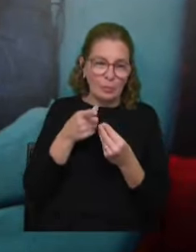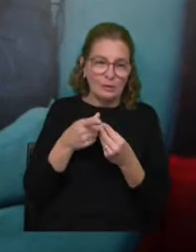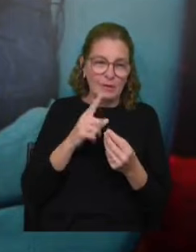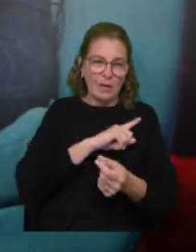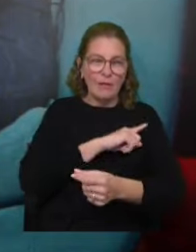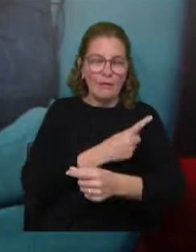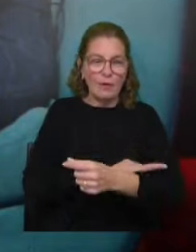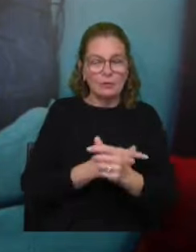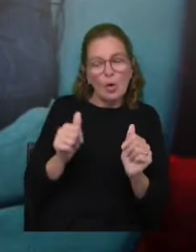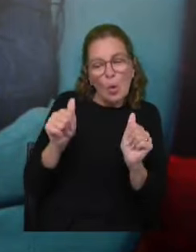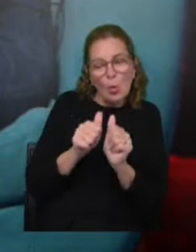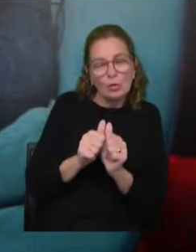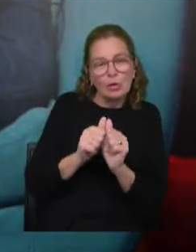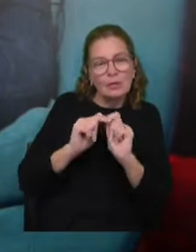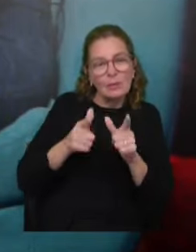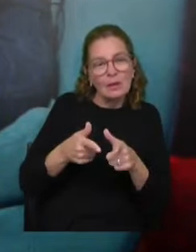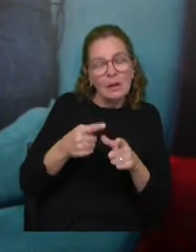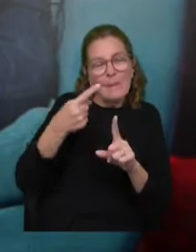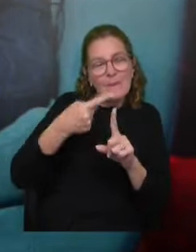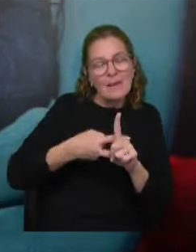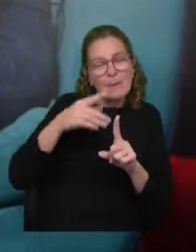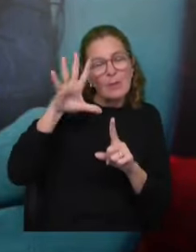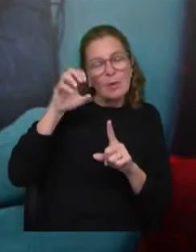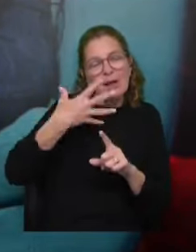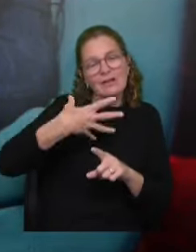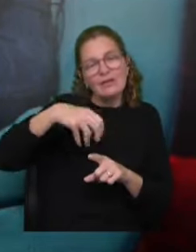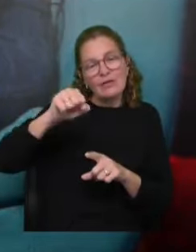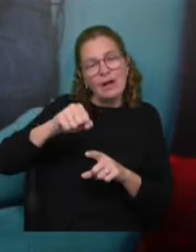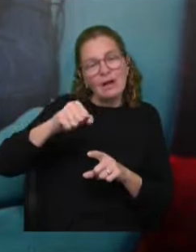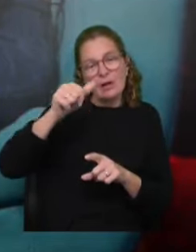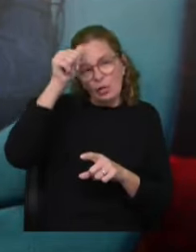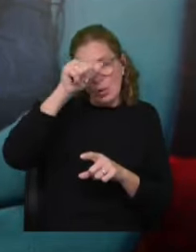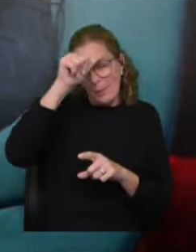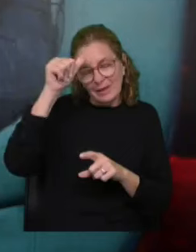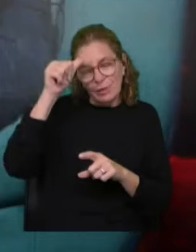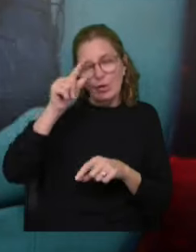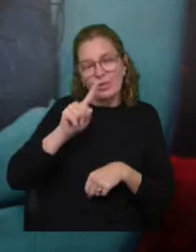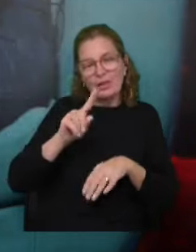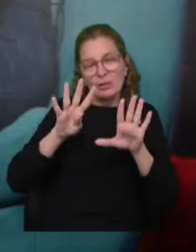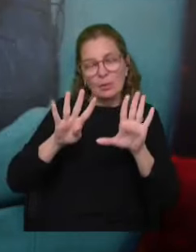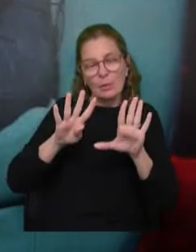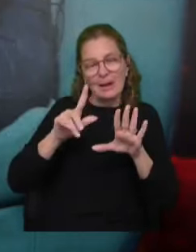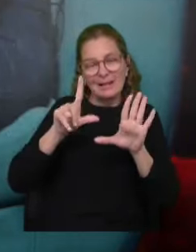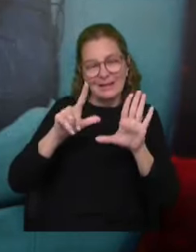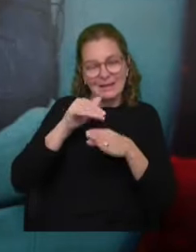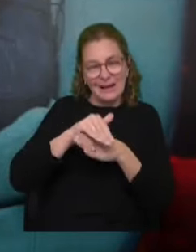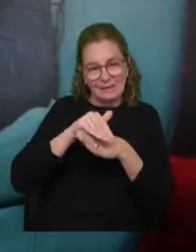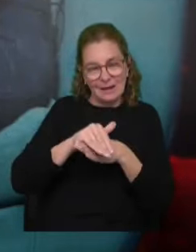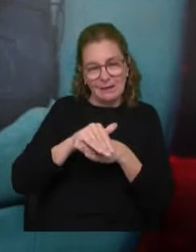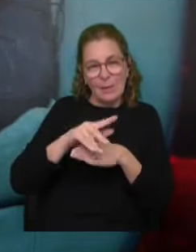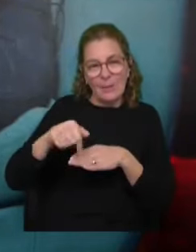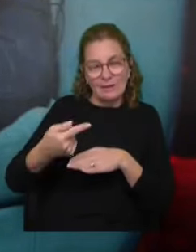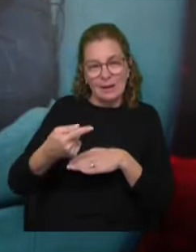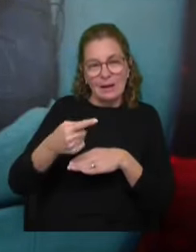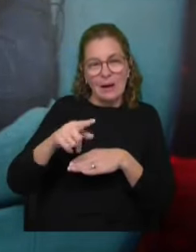esfuerzo mancomunado que han hecho para, en el mes de la memoria, llevar esta obra el domingo 19 a las 19 horas. Mañana